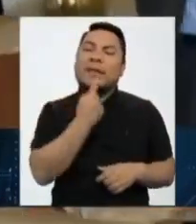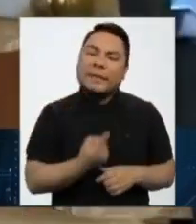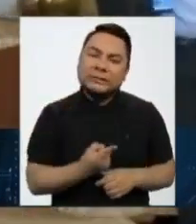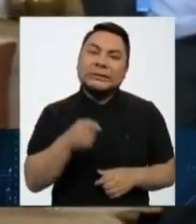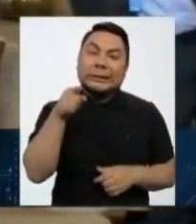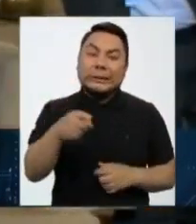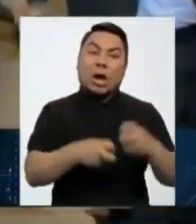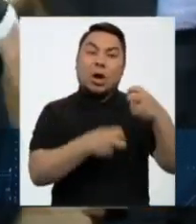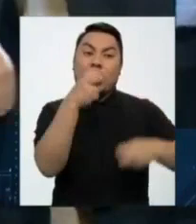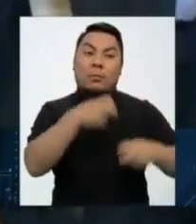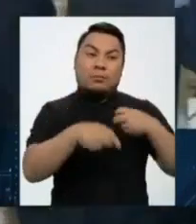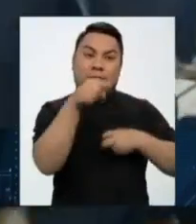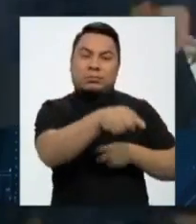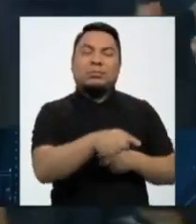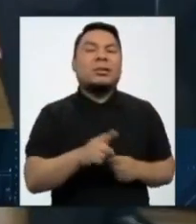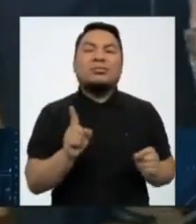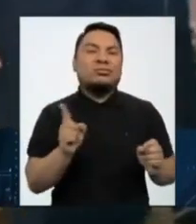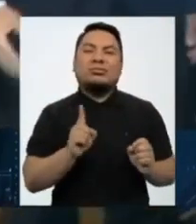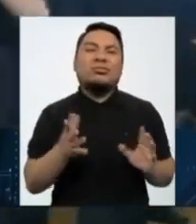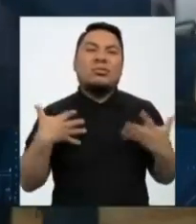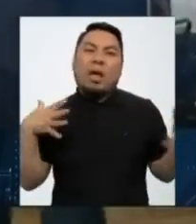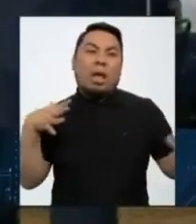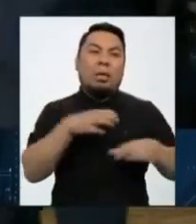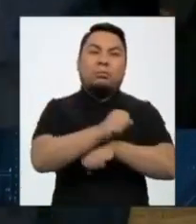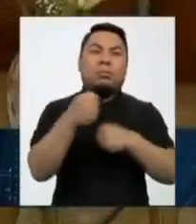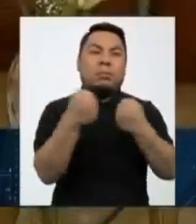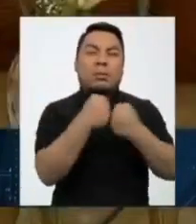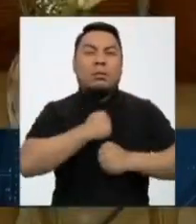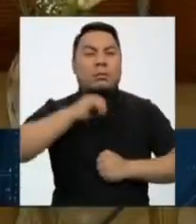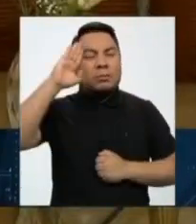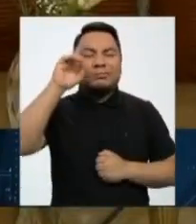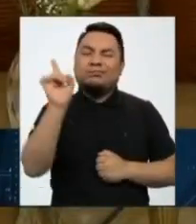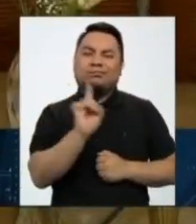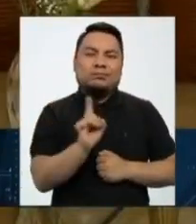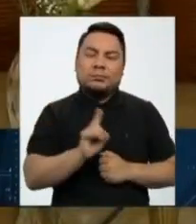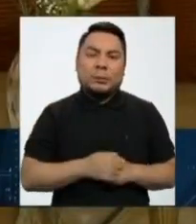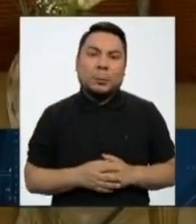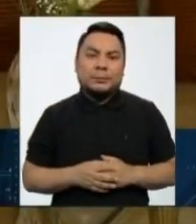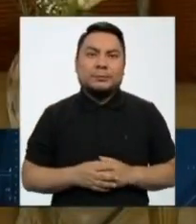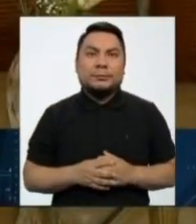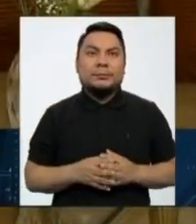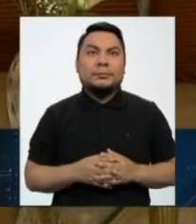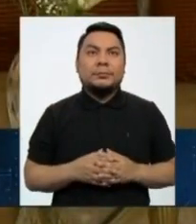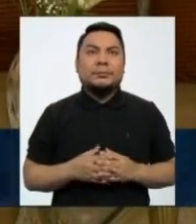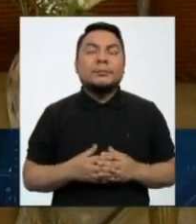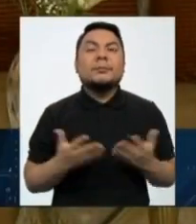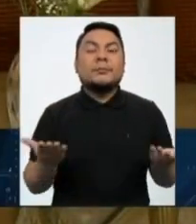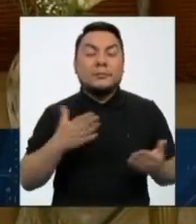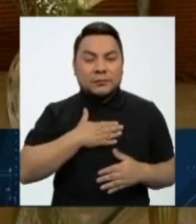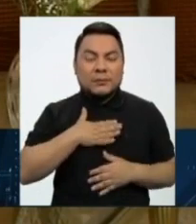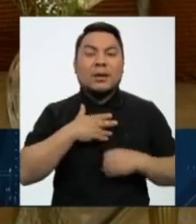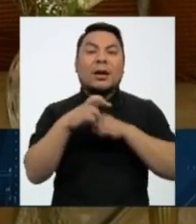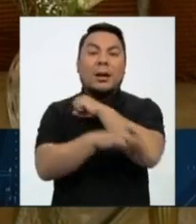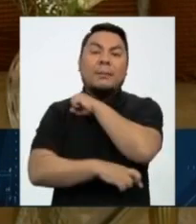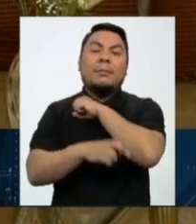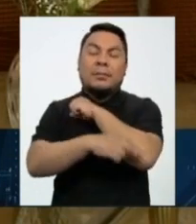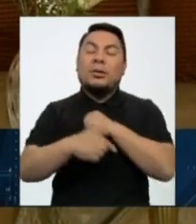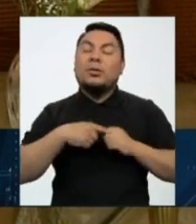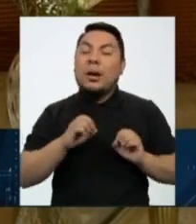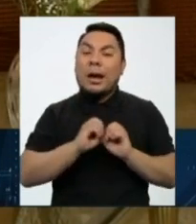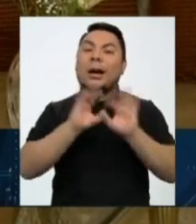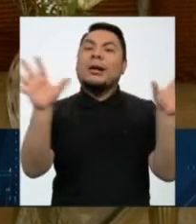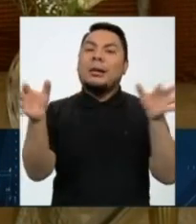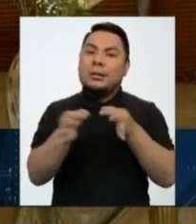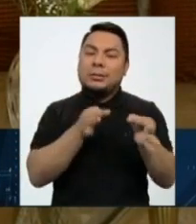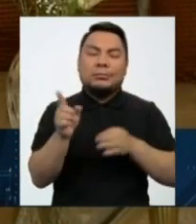esta crisis no tiene por qué resolverse por la vía militar. También, como país, tenemos que ser claros en decir